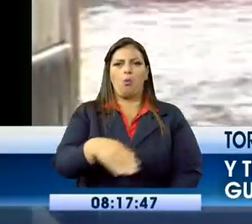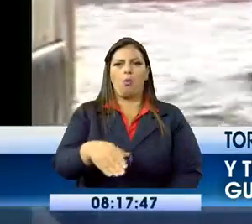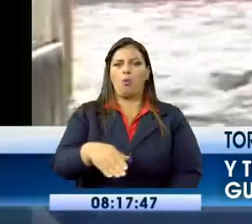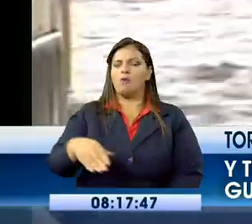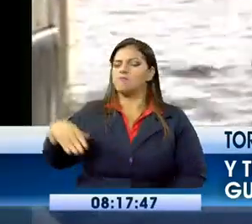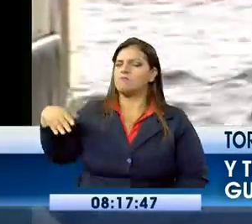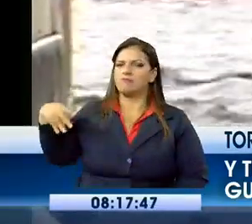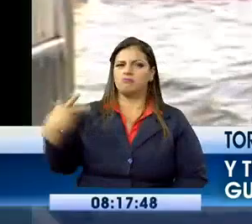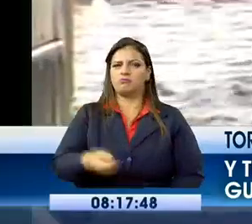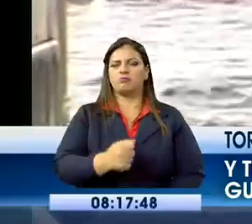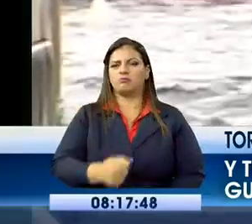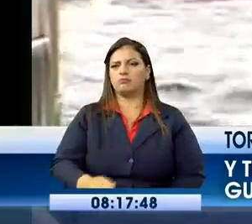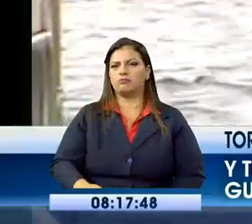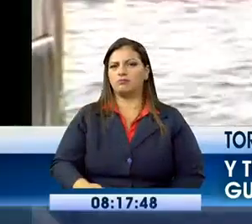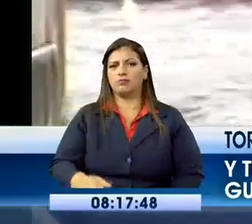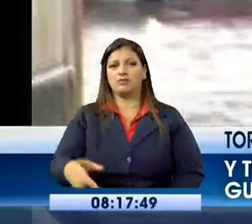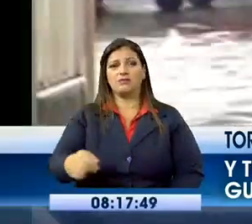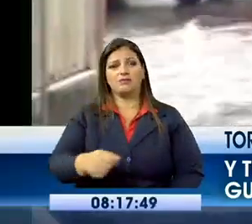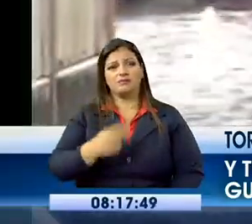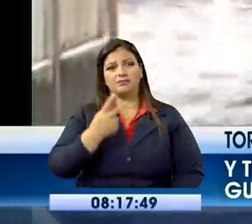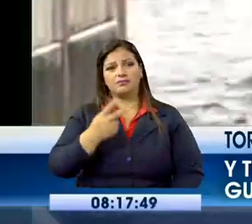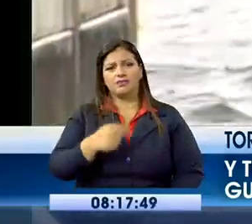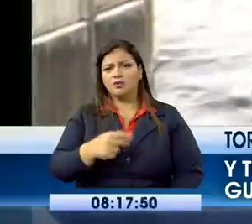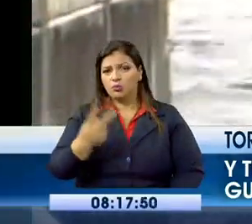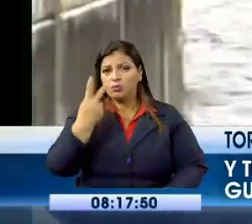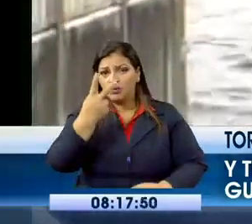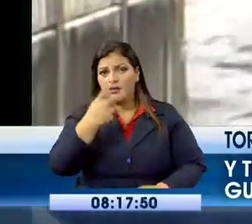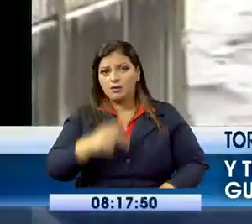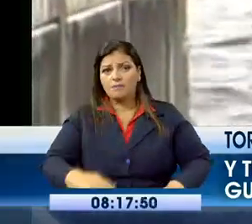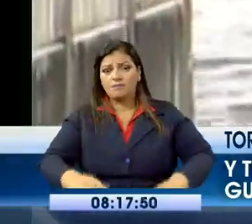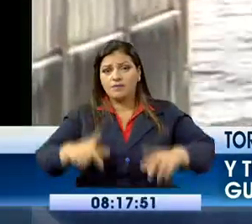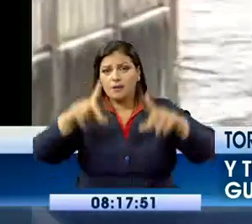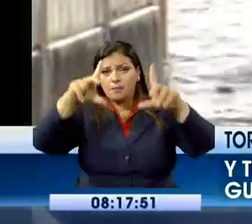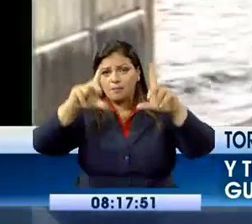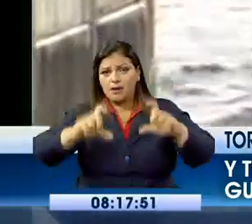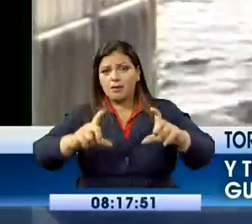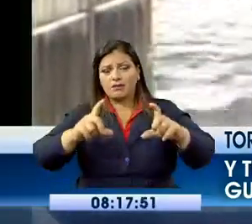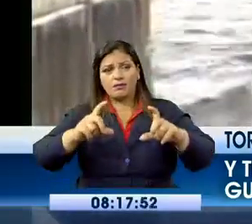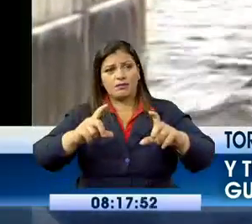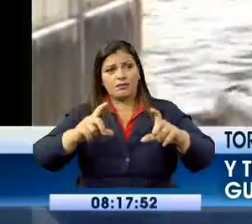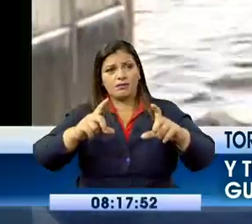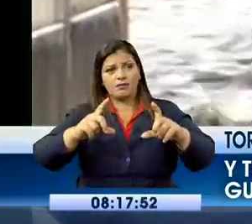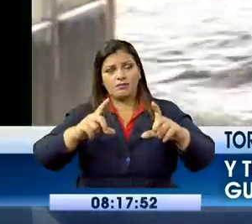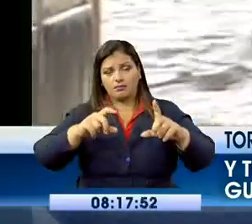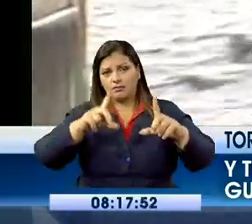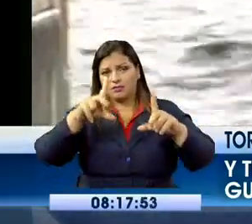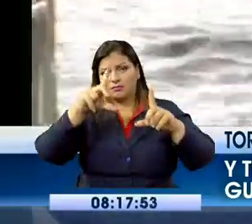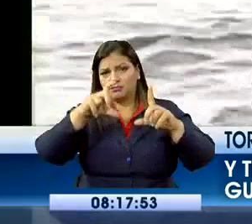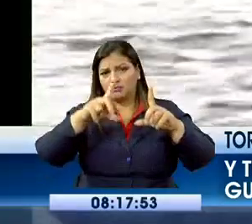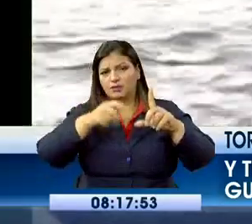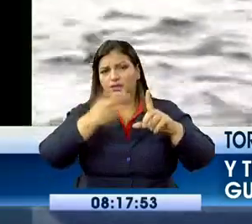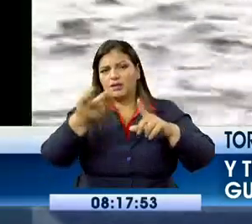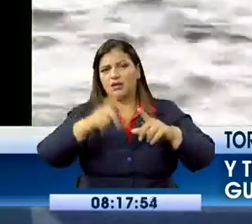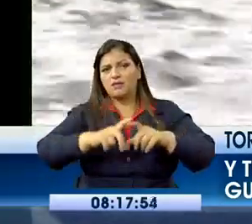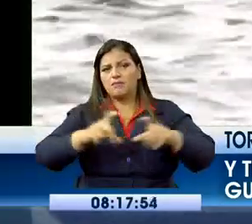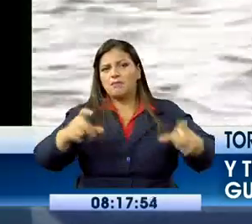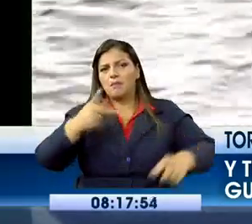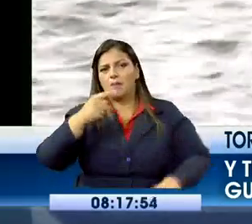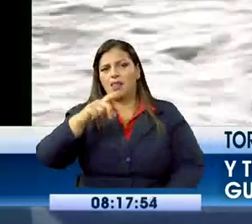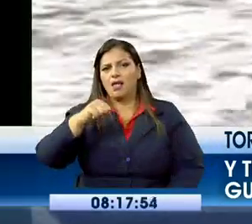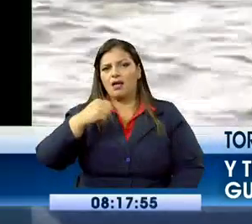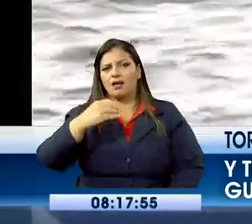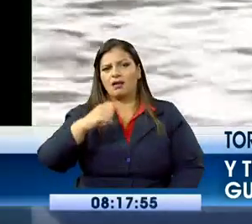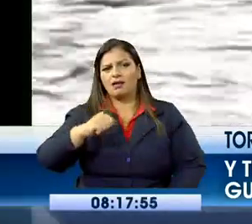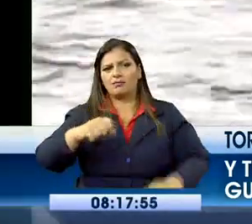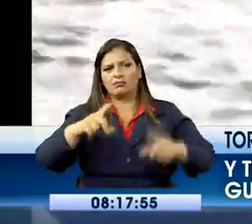fotos si usted alcanza a ver el número de la placa y todo para que lo sancione la ATM o para que el municipio, quien tenga que